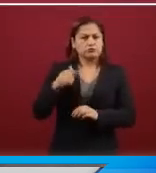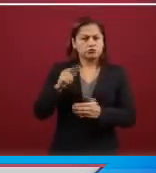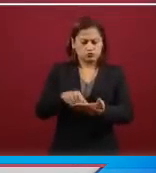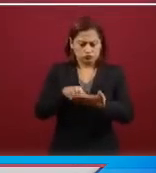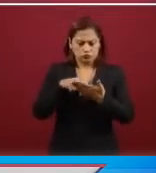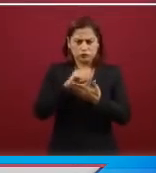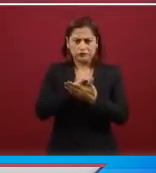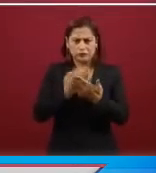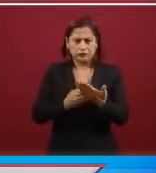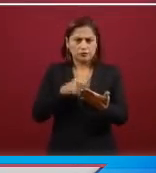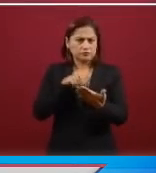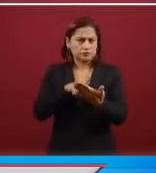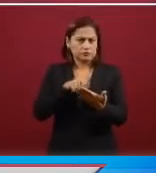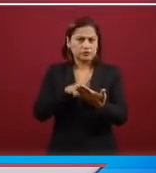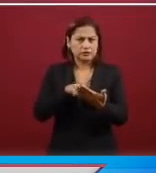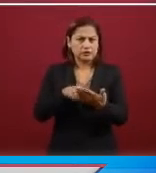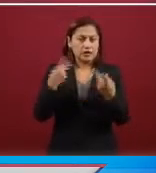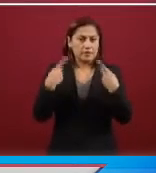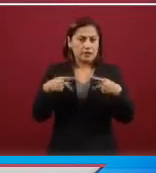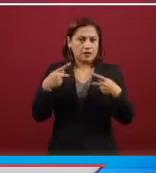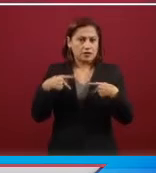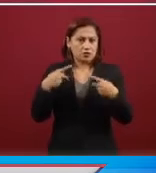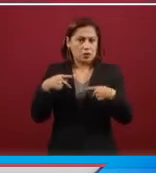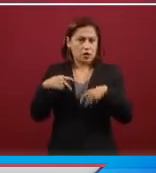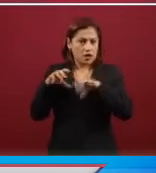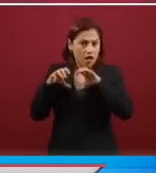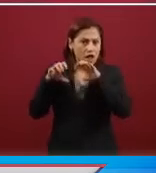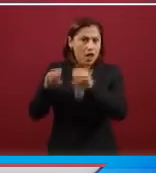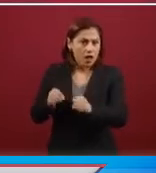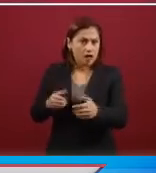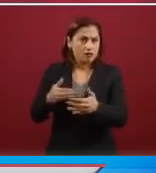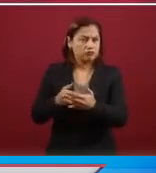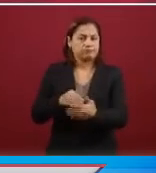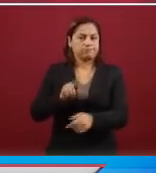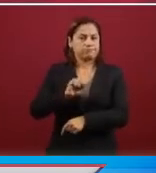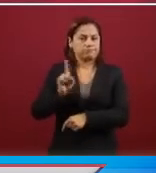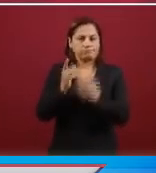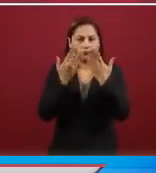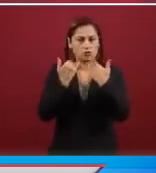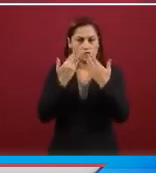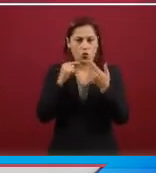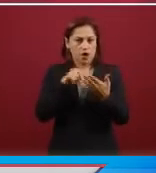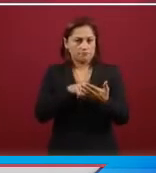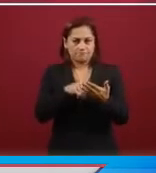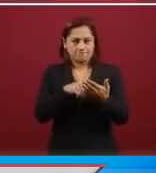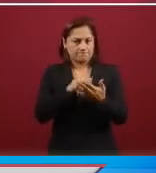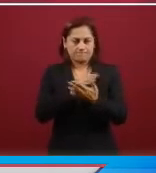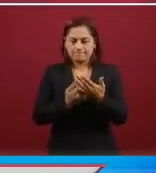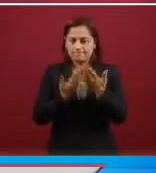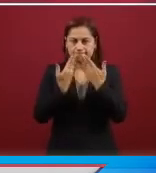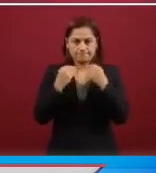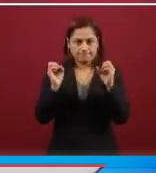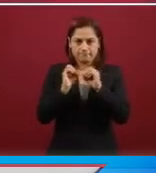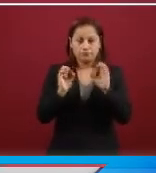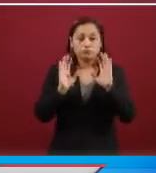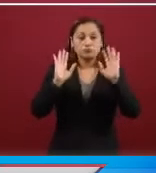ningún albergue de migrantes para realizar una detención, y no hay ninguna queja de violación de derechos humanos. El primer contacto con migrantes lo realiza el